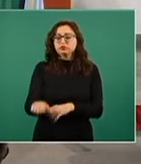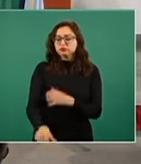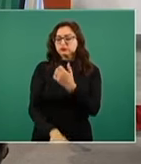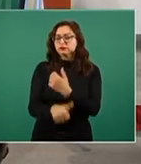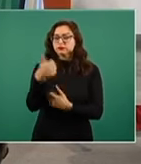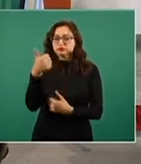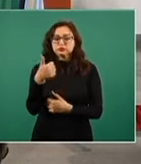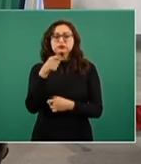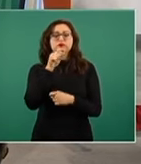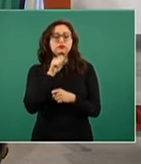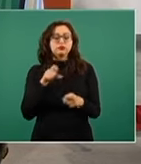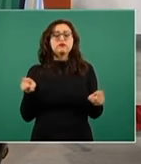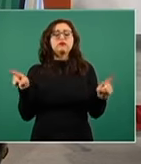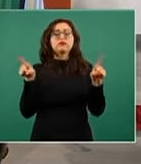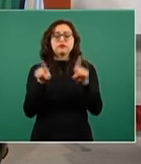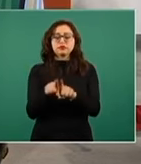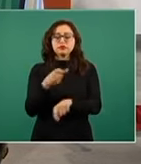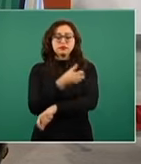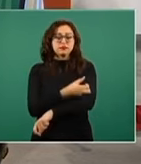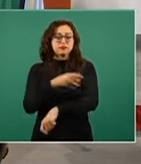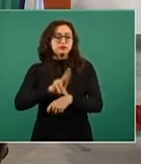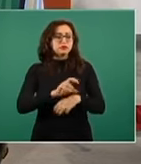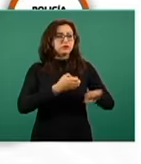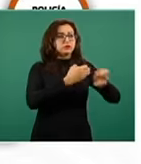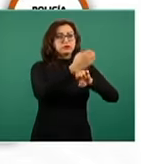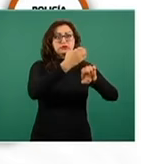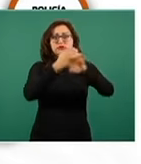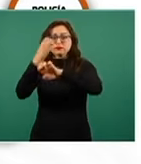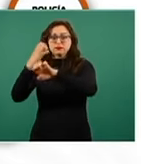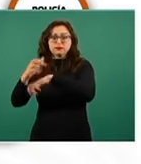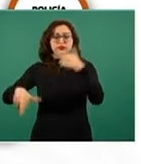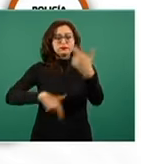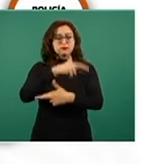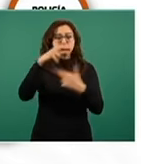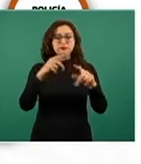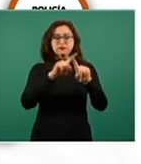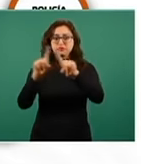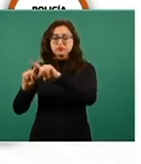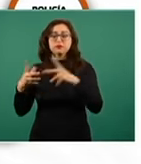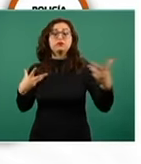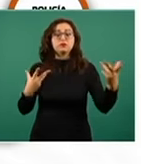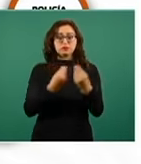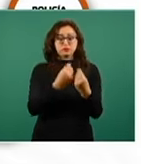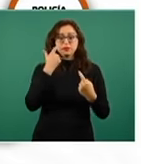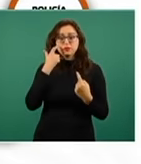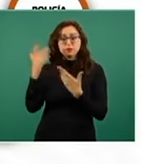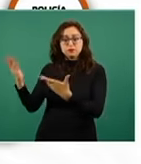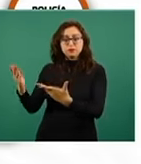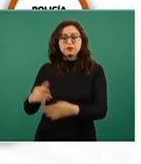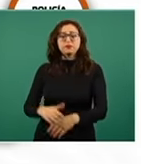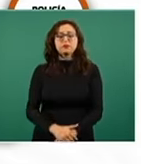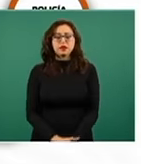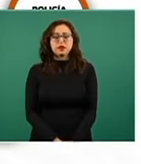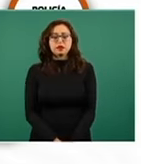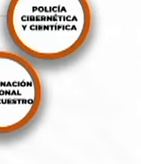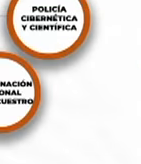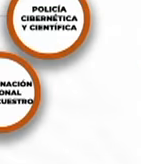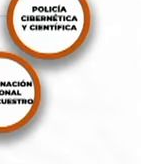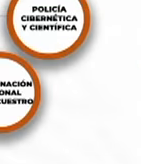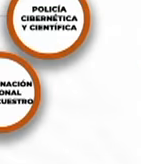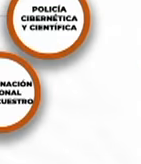supuesto, de las coordinaciones estatales y regionales para la paz. Para lograr que las